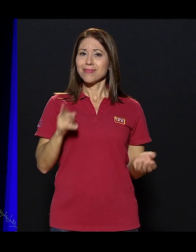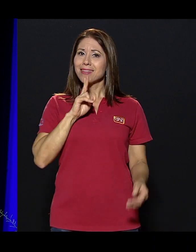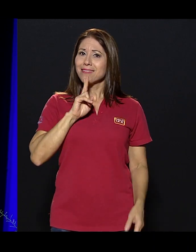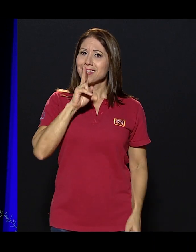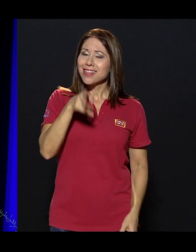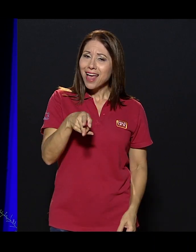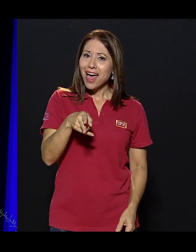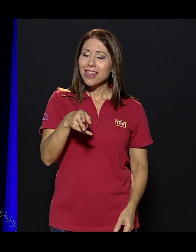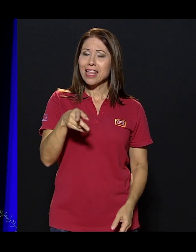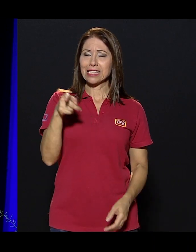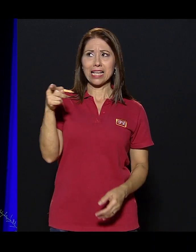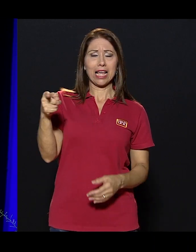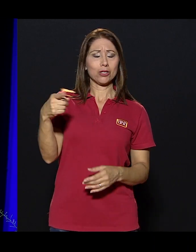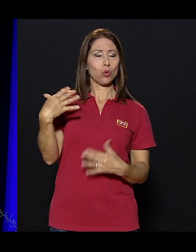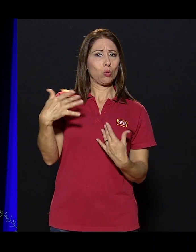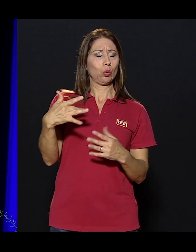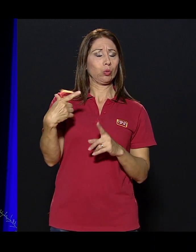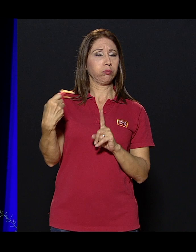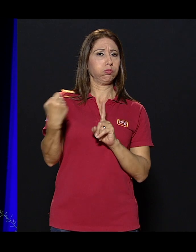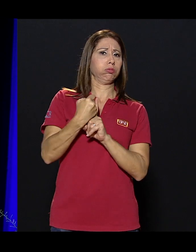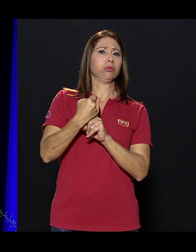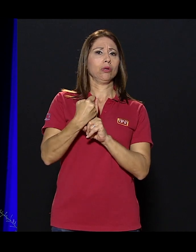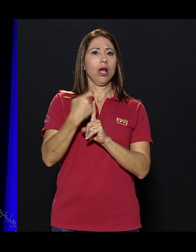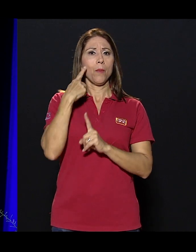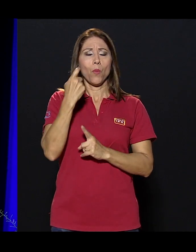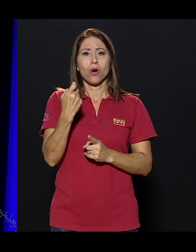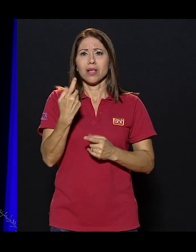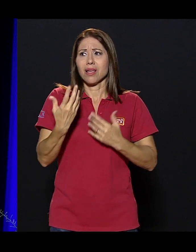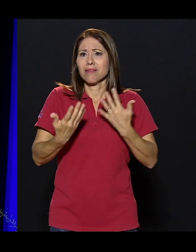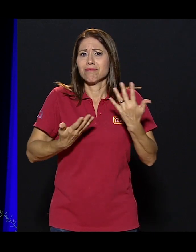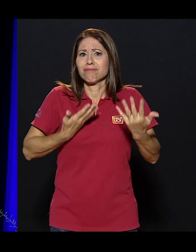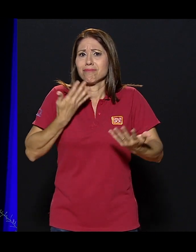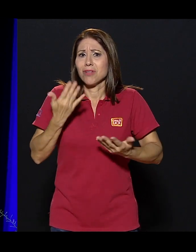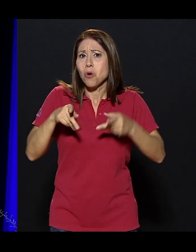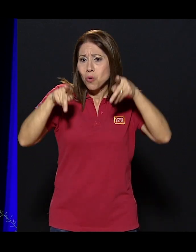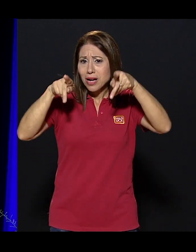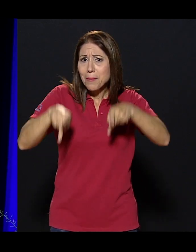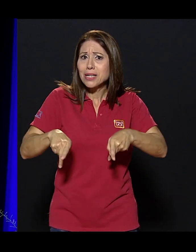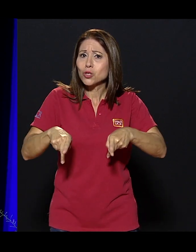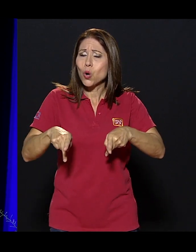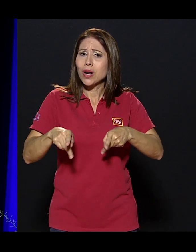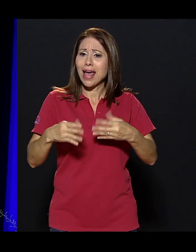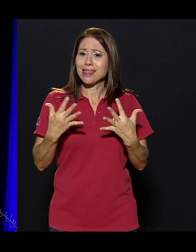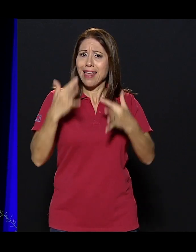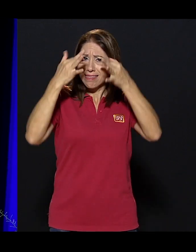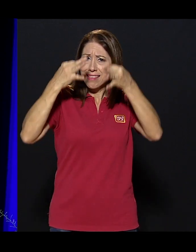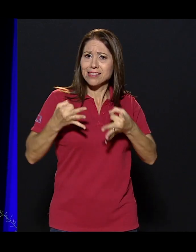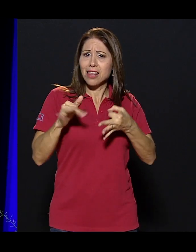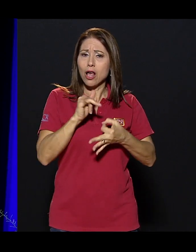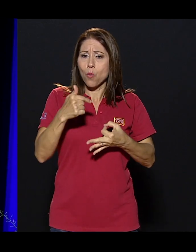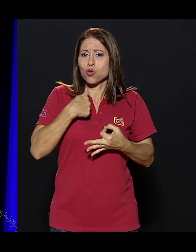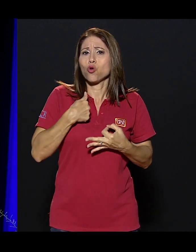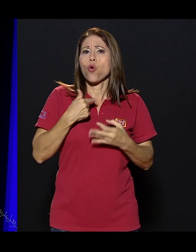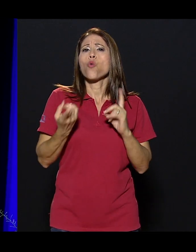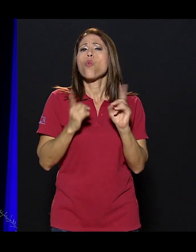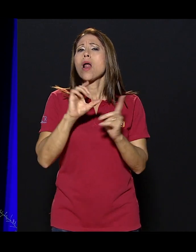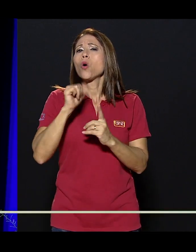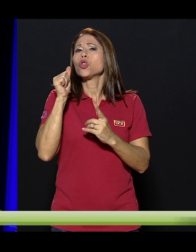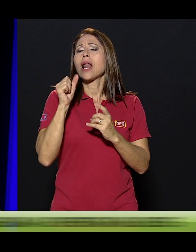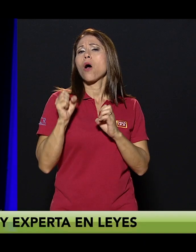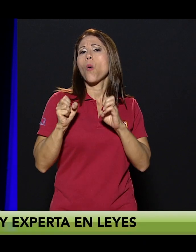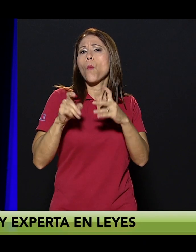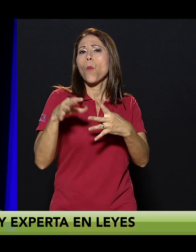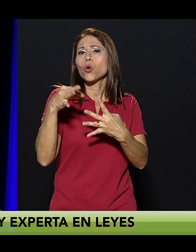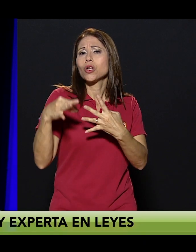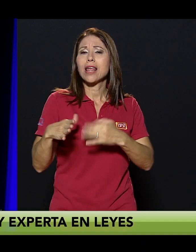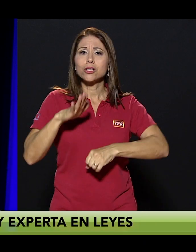La verdad es que eso fue bien chocante, porque ¿qué otra alternativa tenía una persona tan decidida como yo respecto de